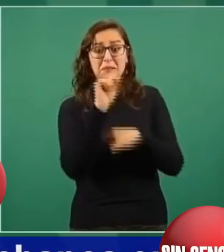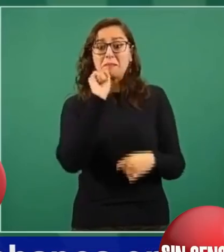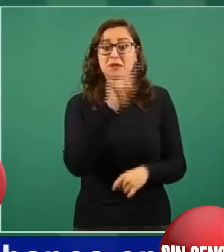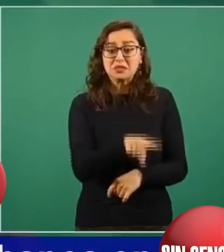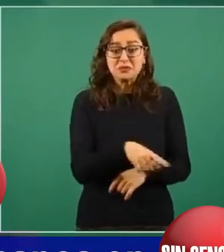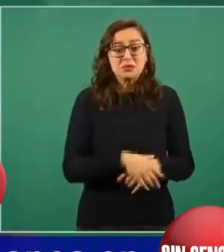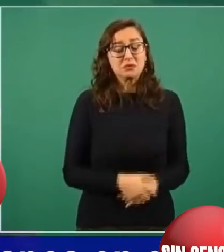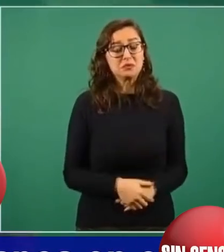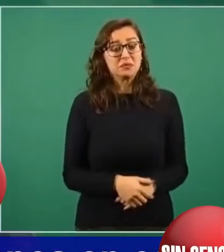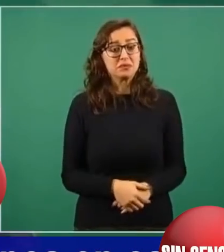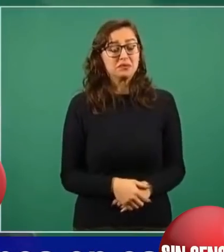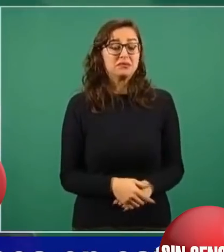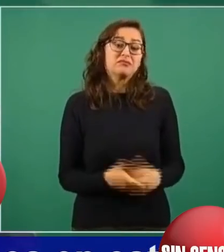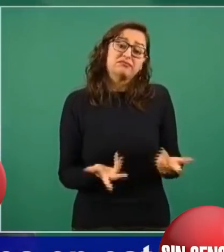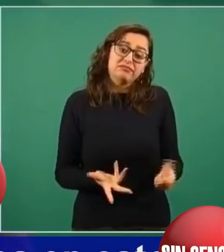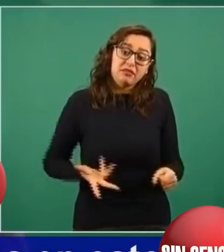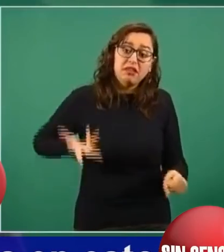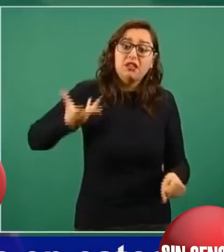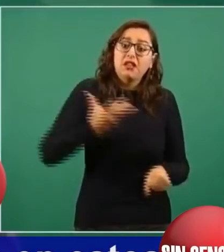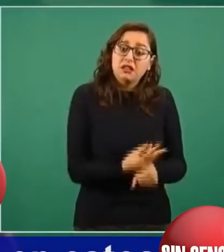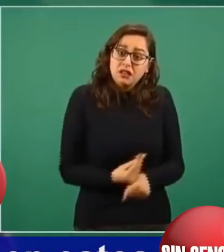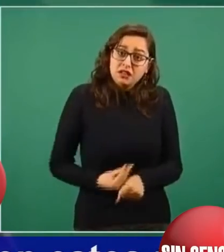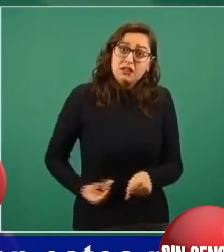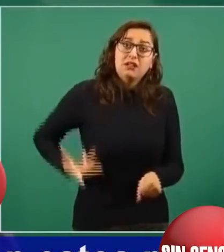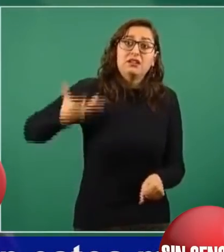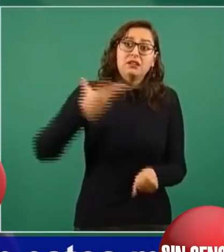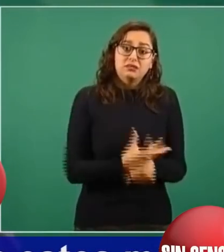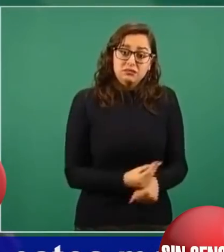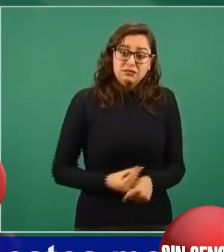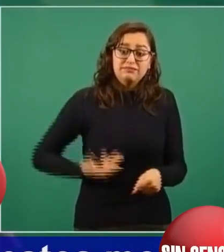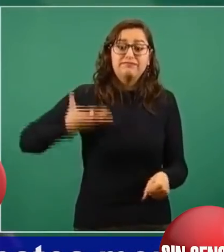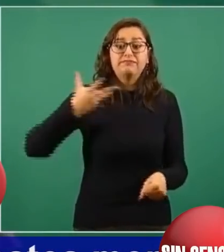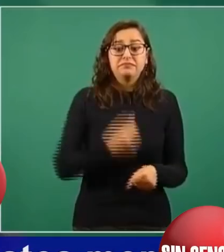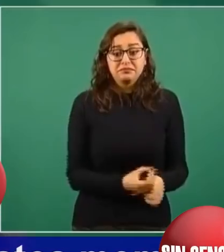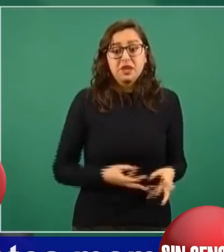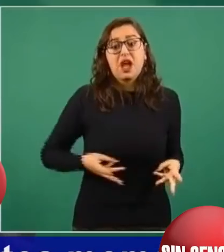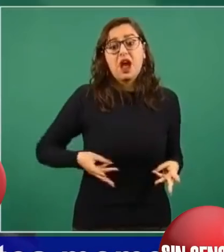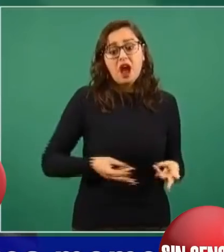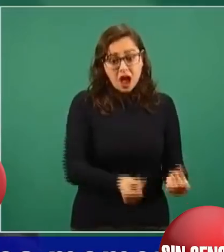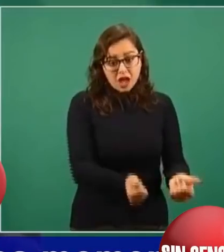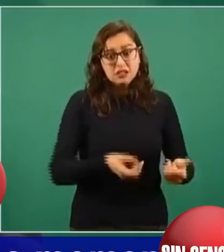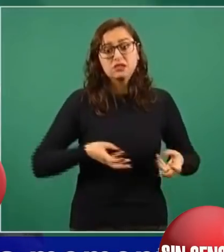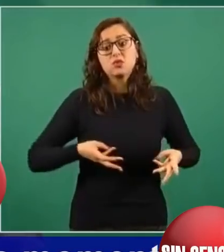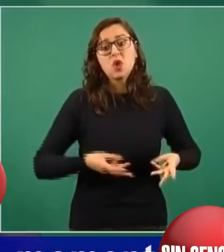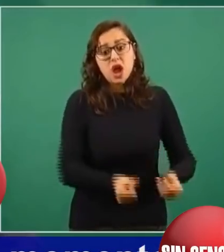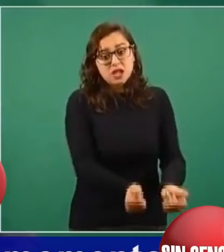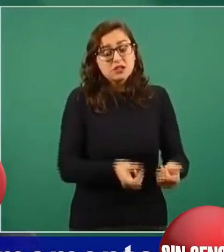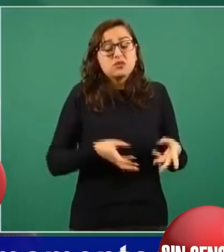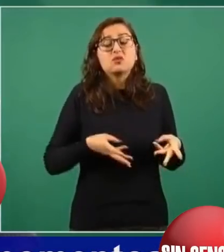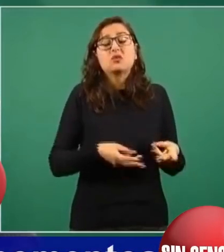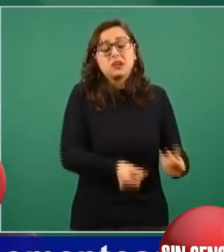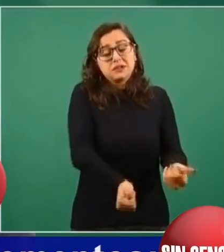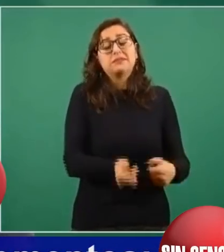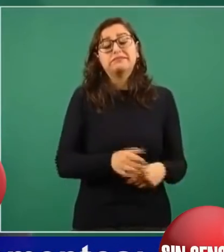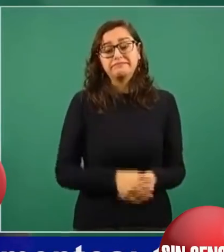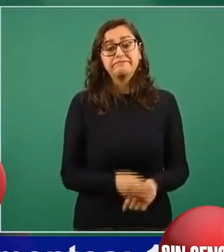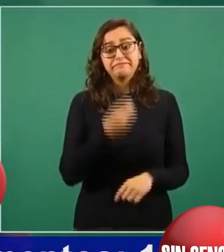dando mantenimiento. Lo tenemos que seguir haciendo, se tiene que seguir dando